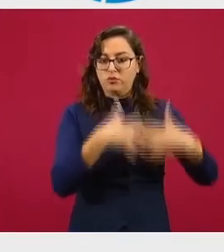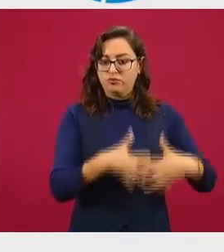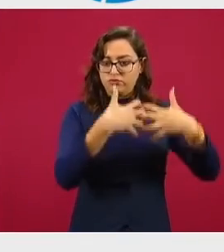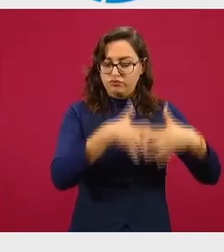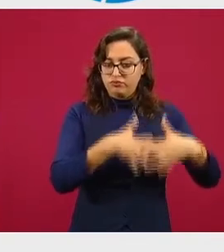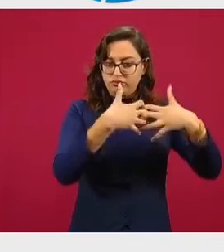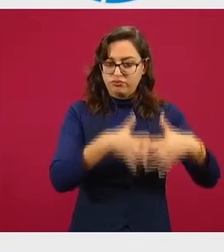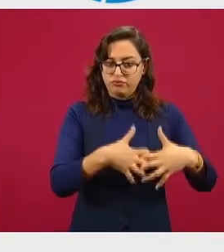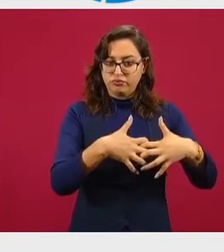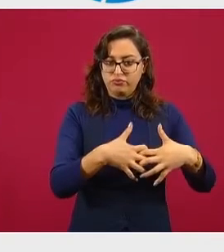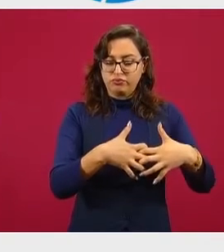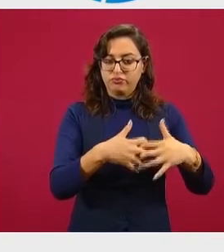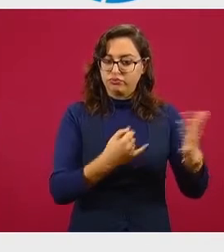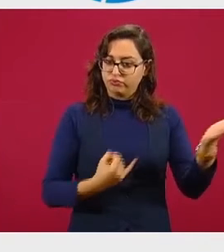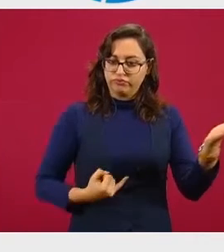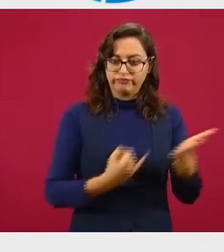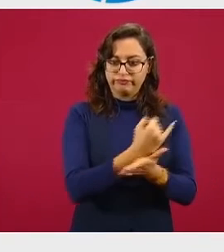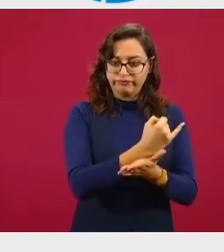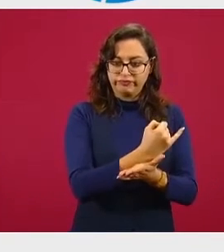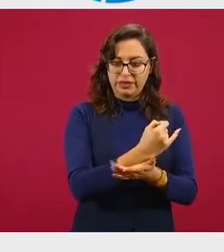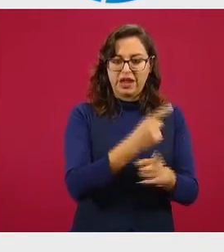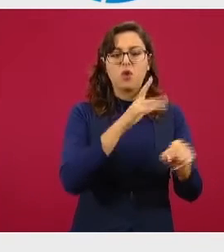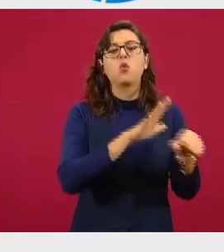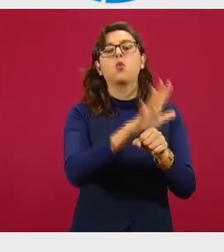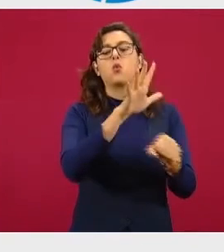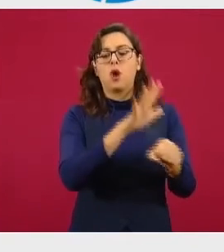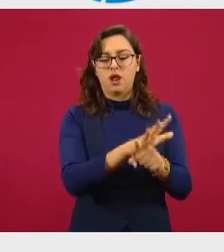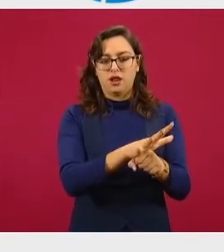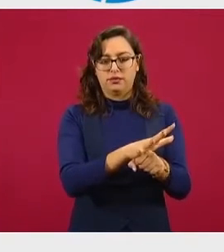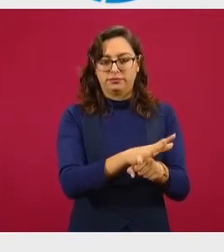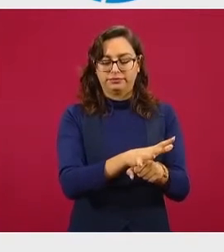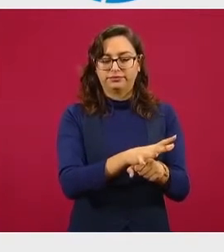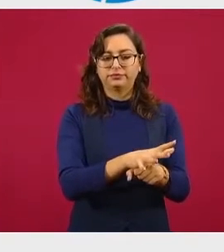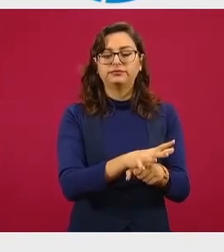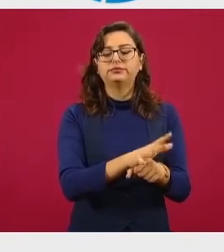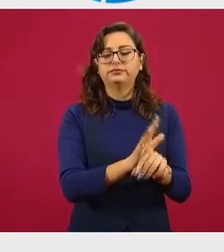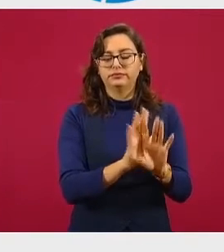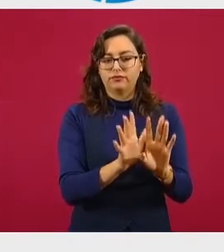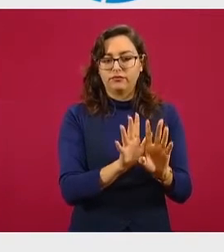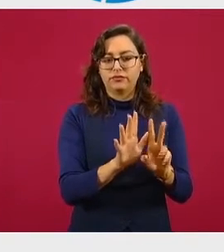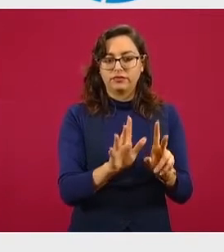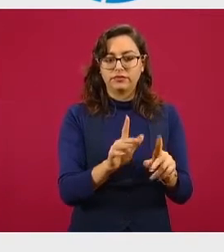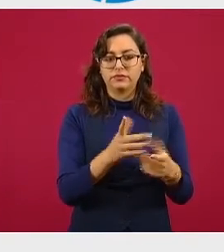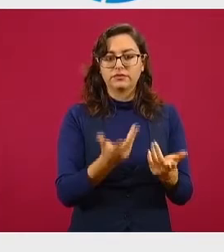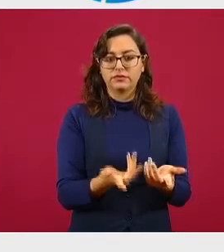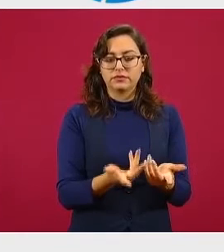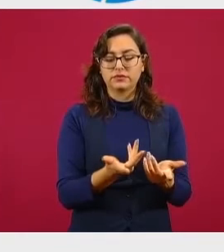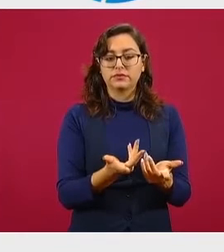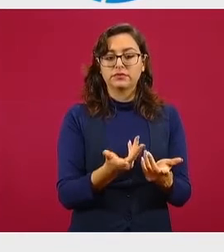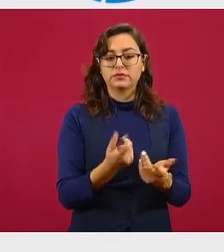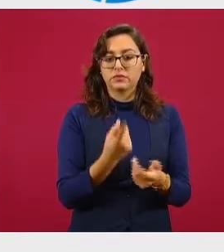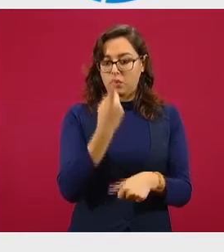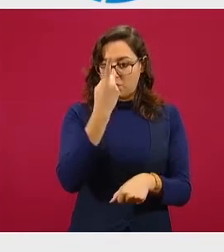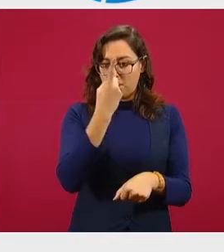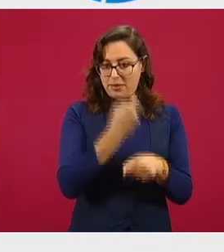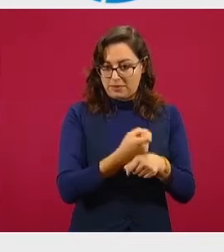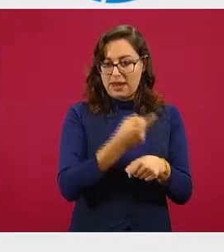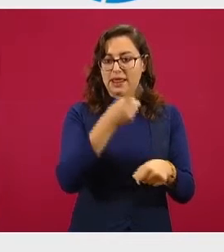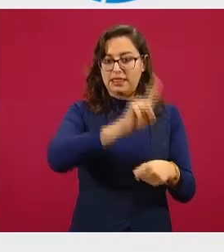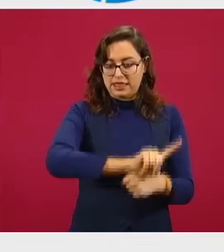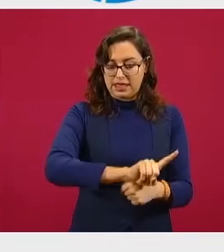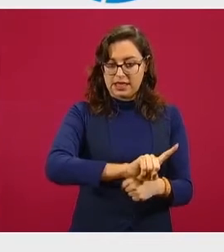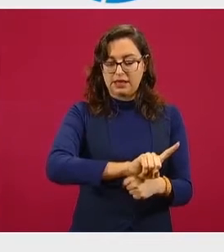a definir por Pfizer qué planta va a utilizar. El día 1 se va a